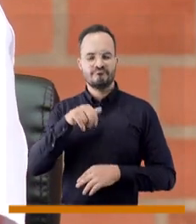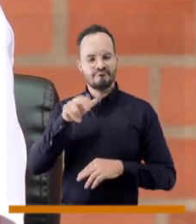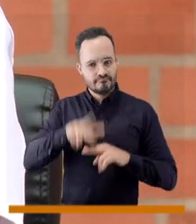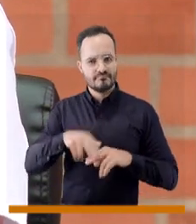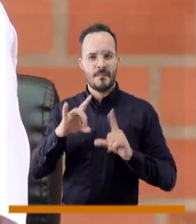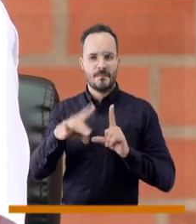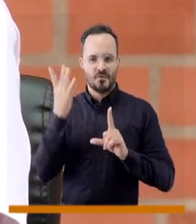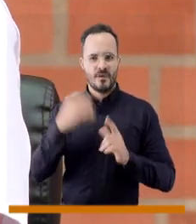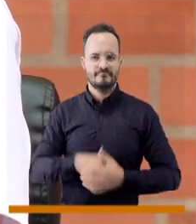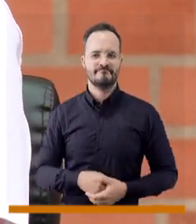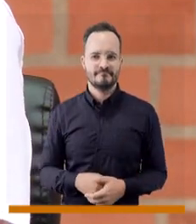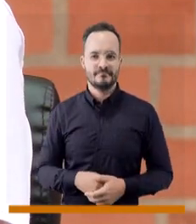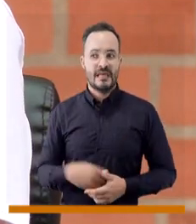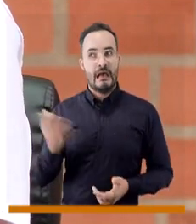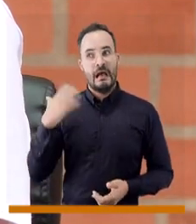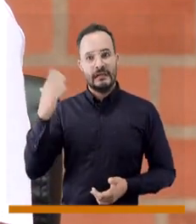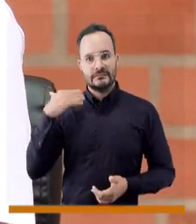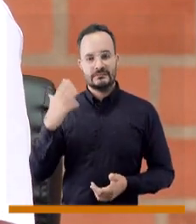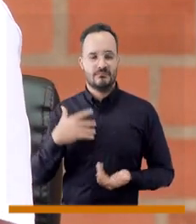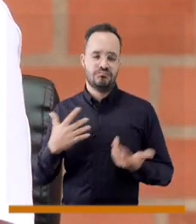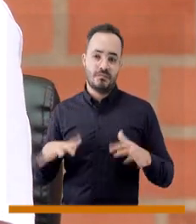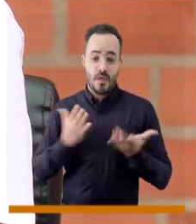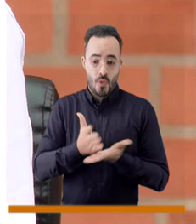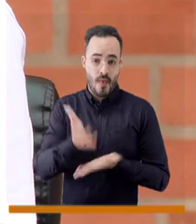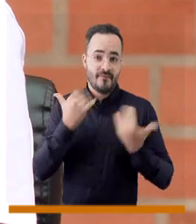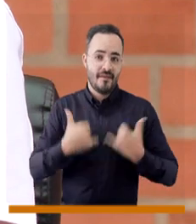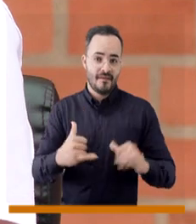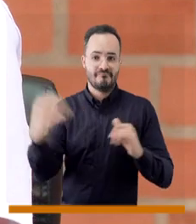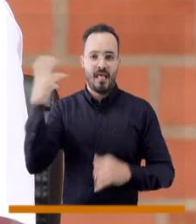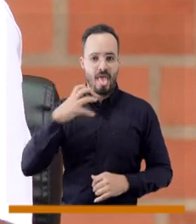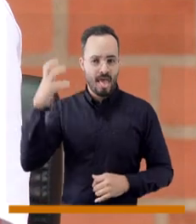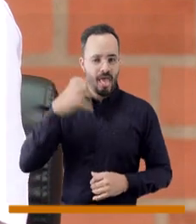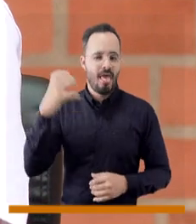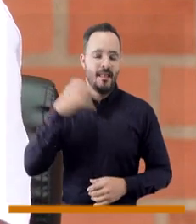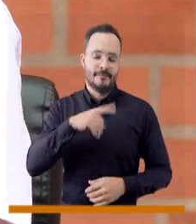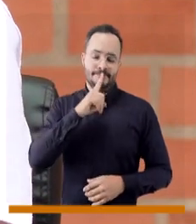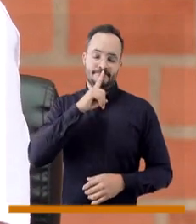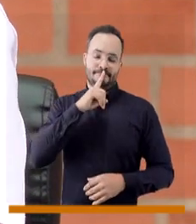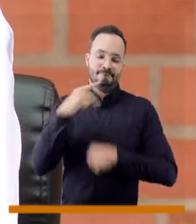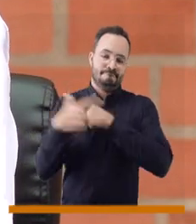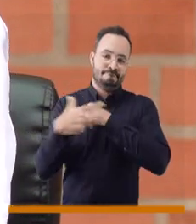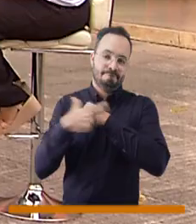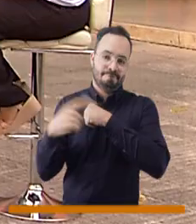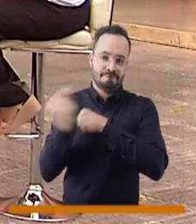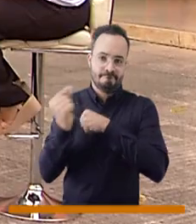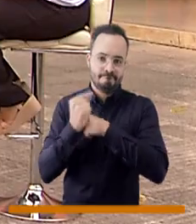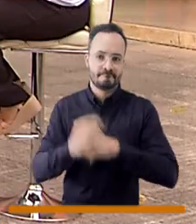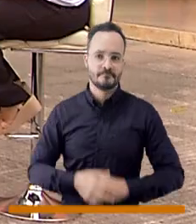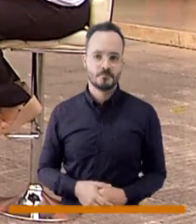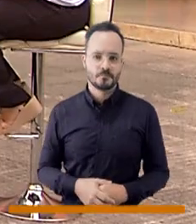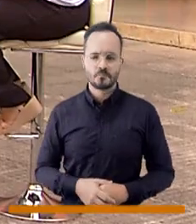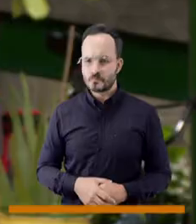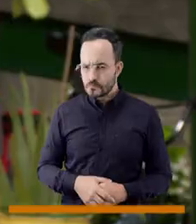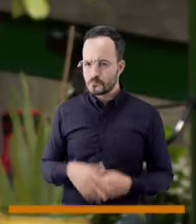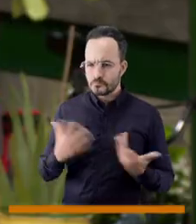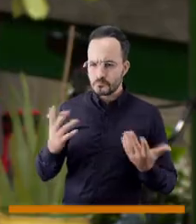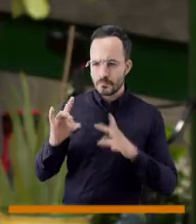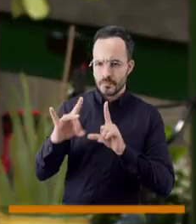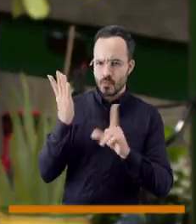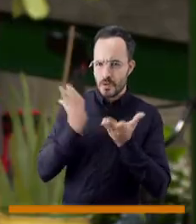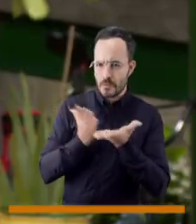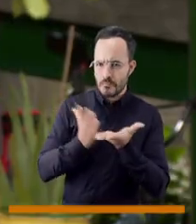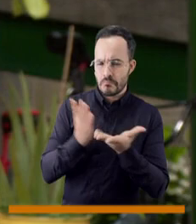estudio virtual. Y me molestan mucho por eso. Y Sebastián, estudiando en